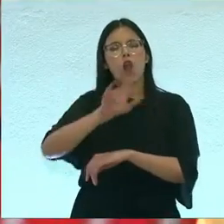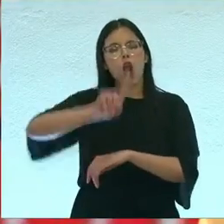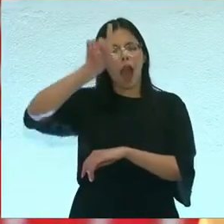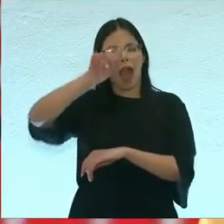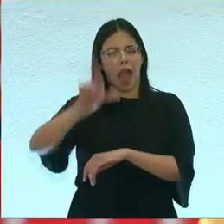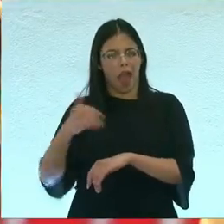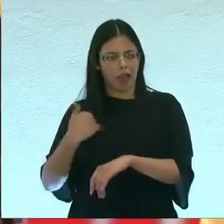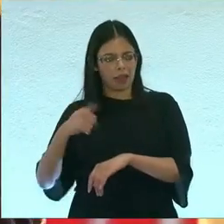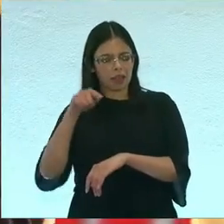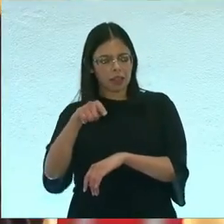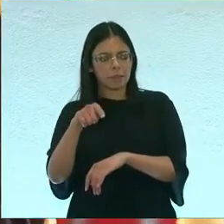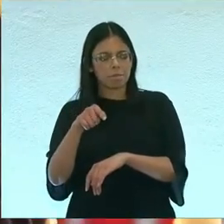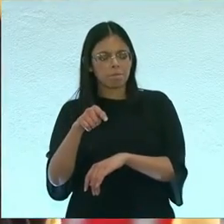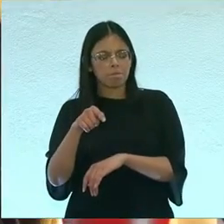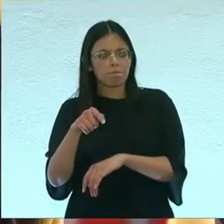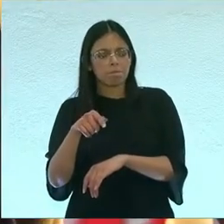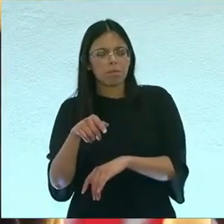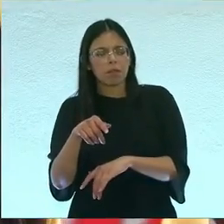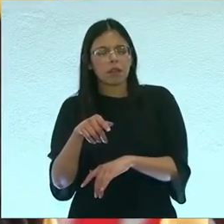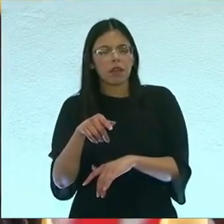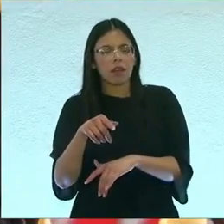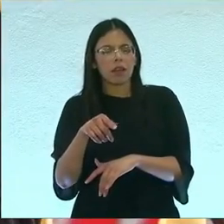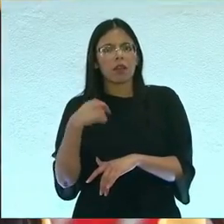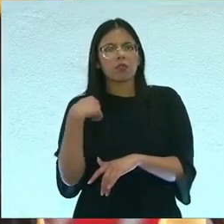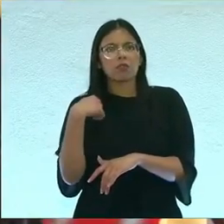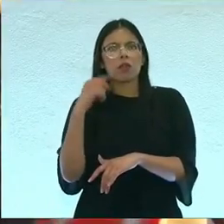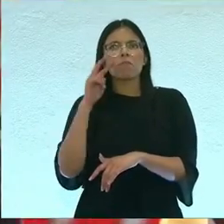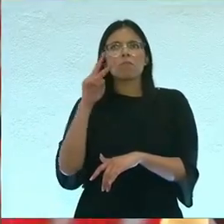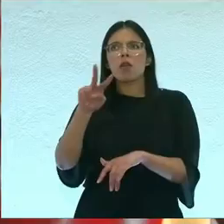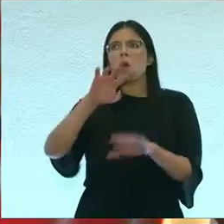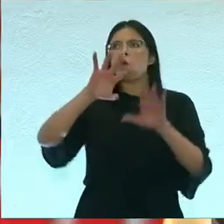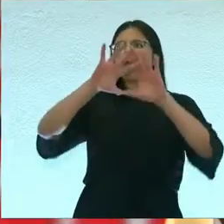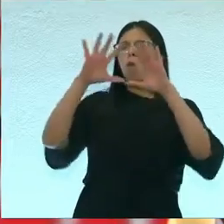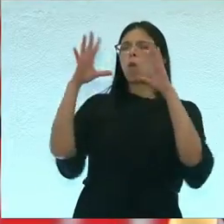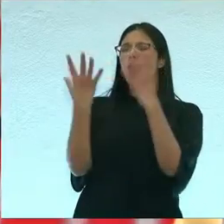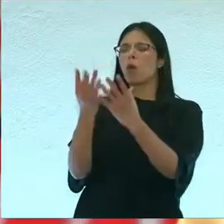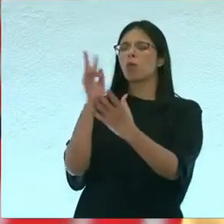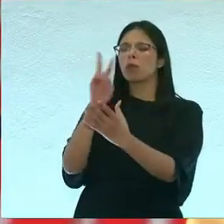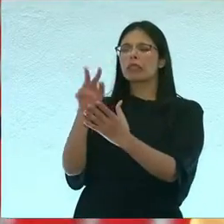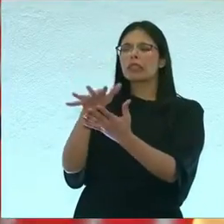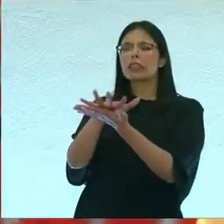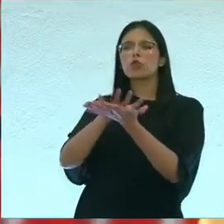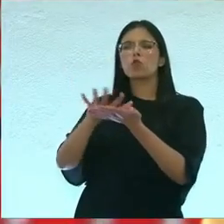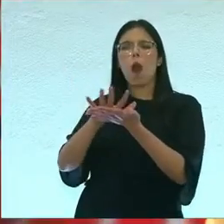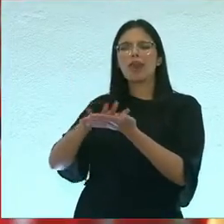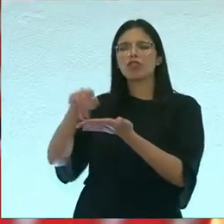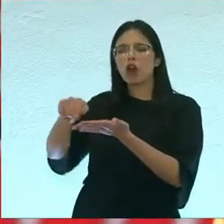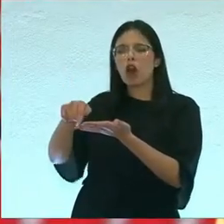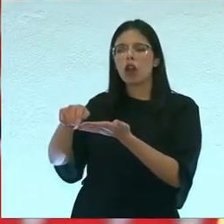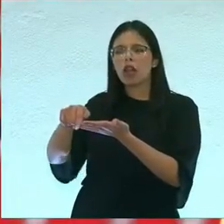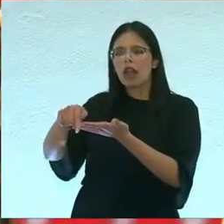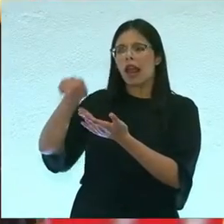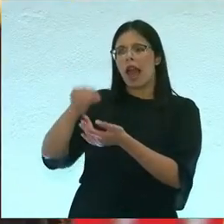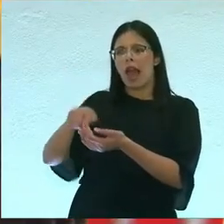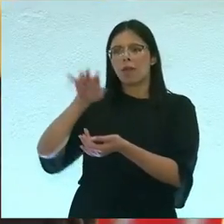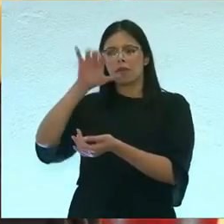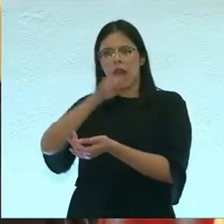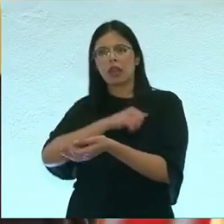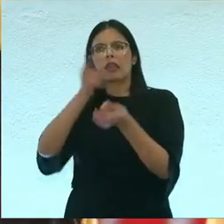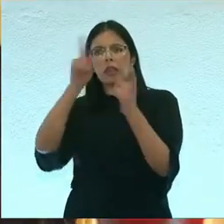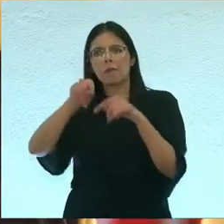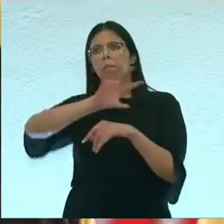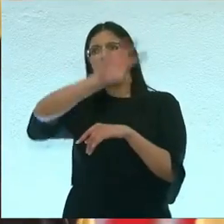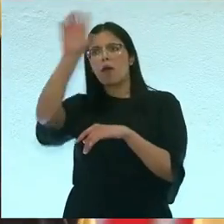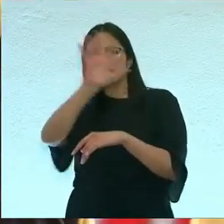y en realidad Cuando miramos el mundo y miramos lo que pasa en catamarca y en el norte argentino